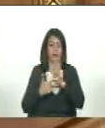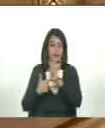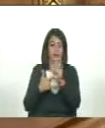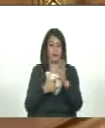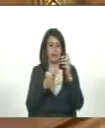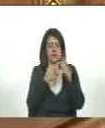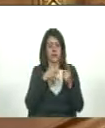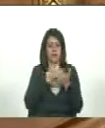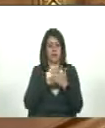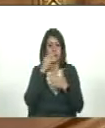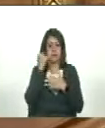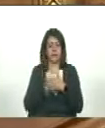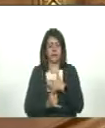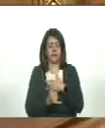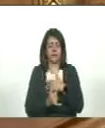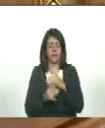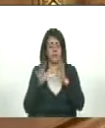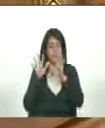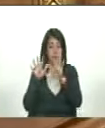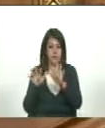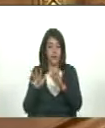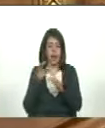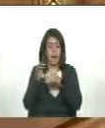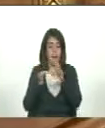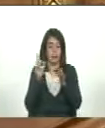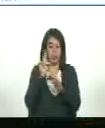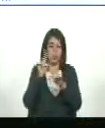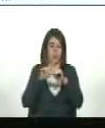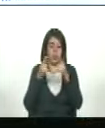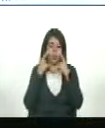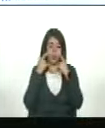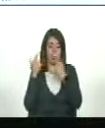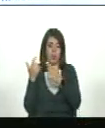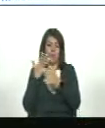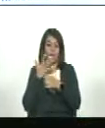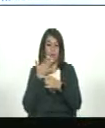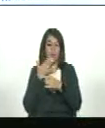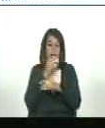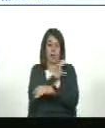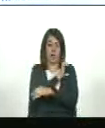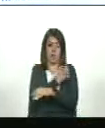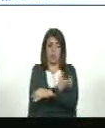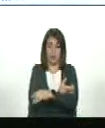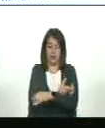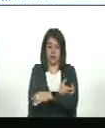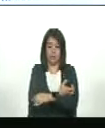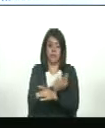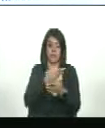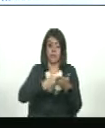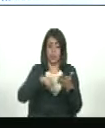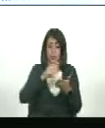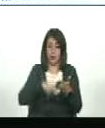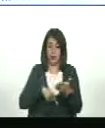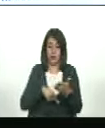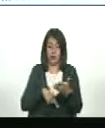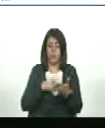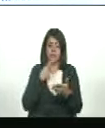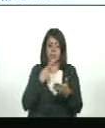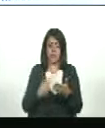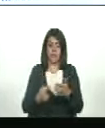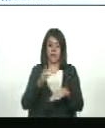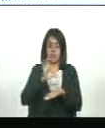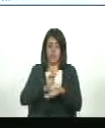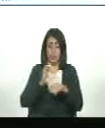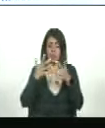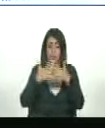los distintos proyectos. No me voy a detener en eso, pero sí, por ejemplo, energía eléctrica, por contratación, hablamos de la